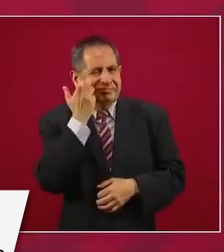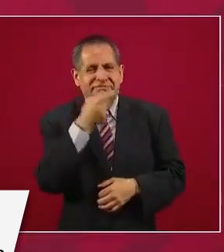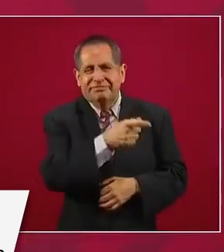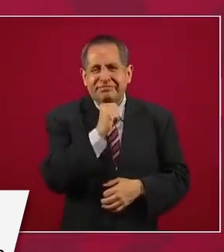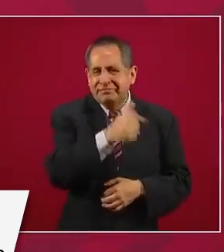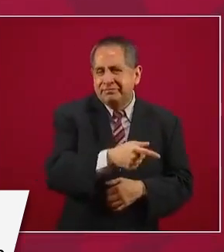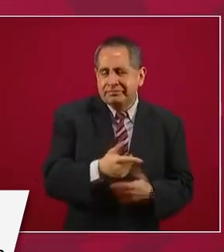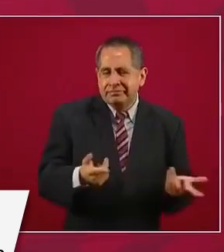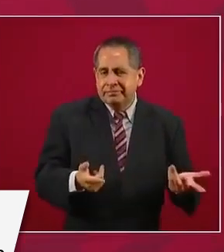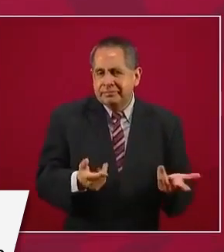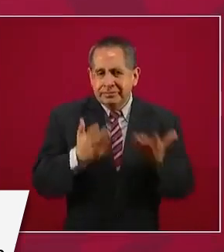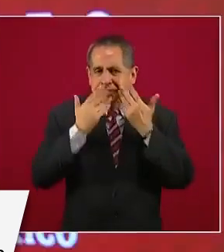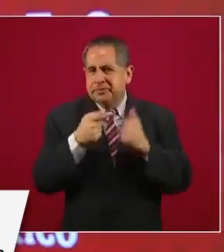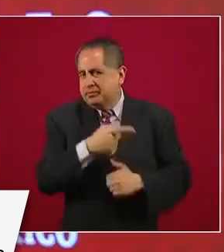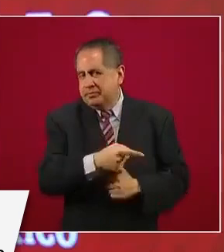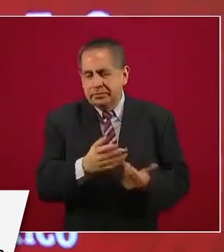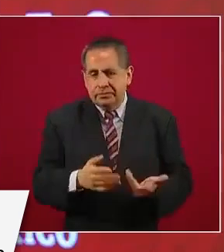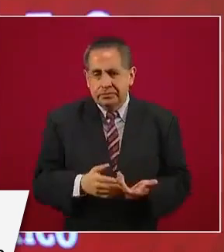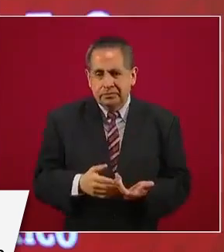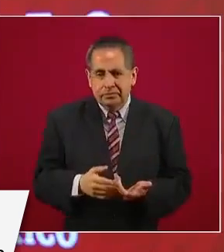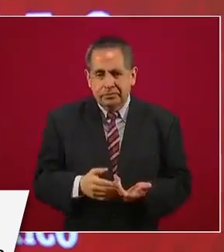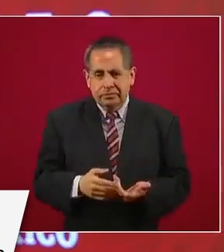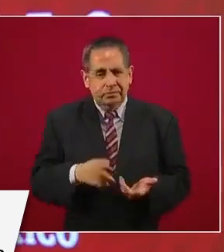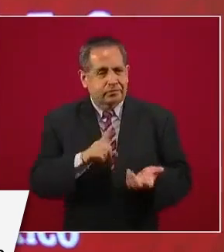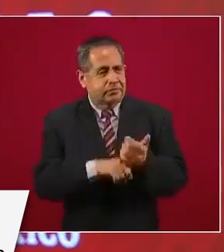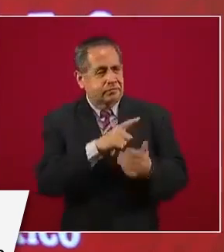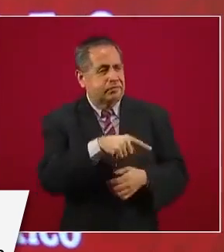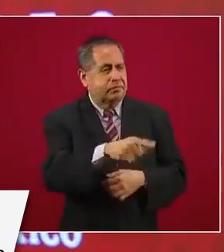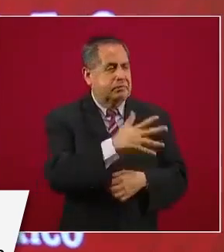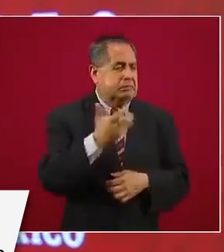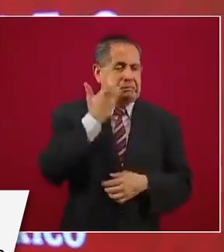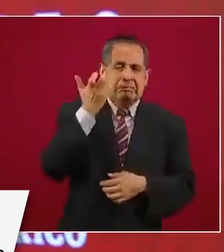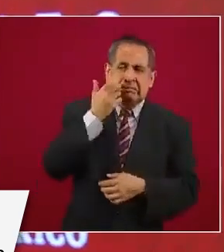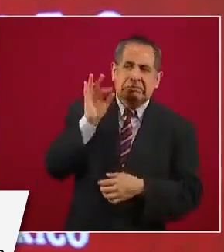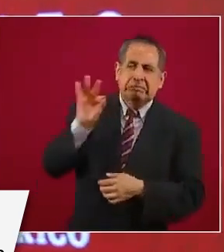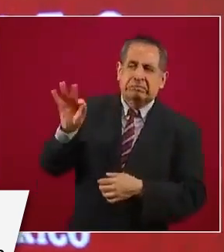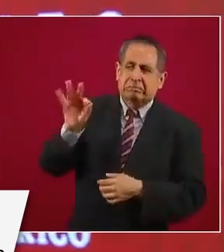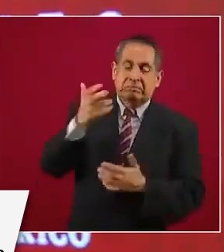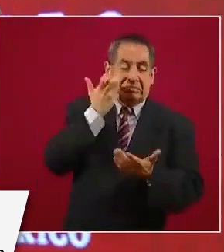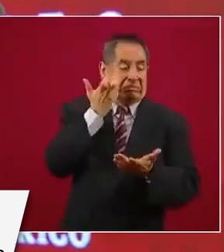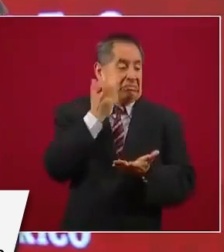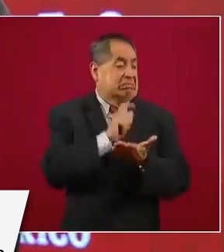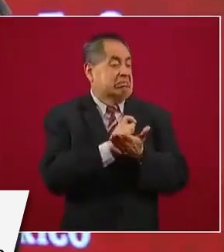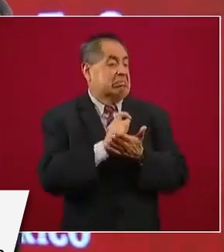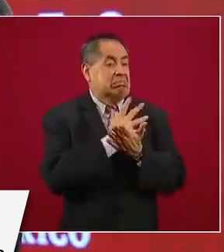honesto. Estamos hablando de un periodismo tendencioso.